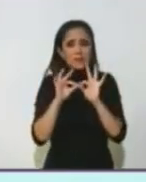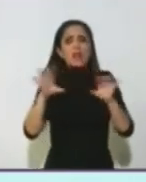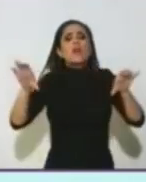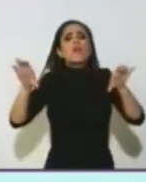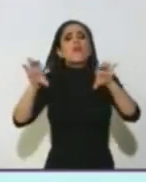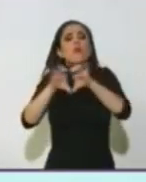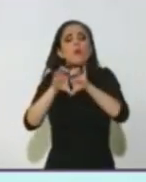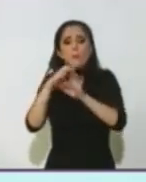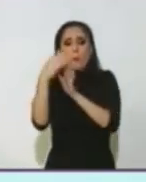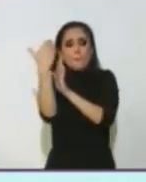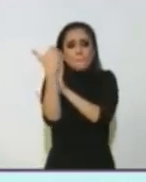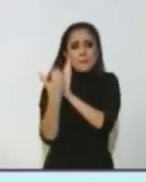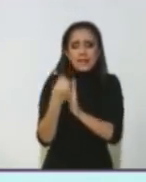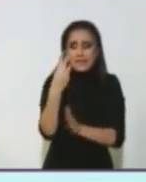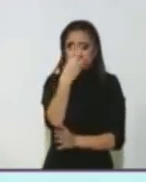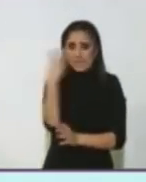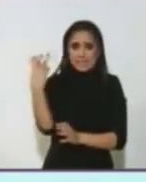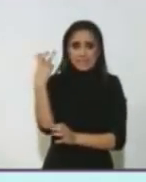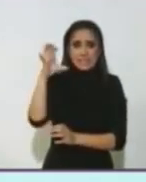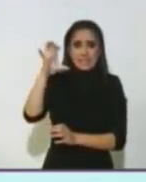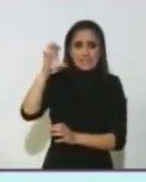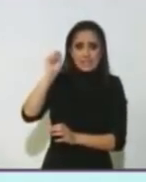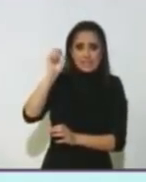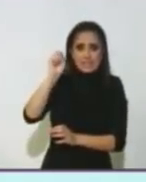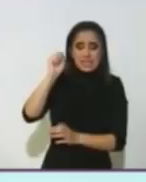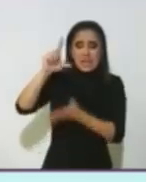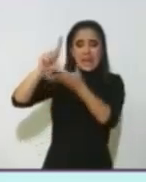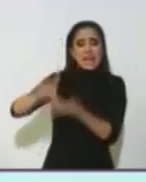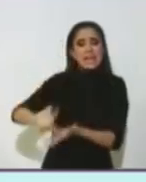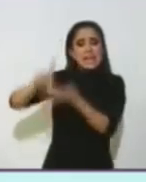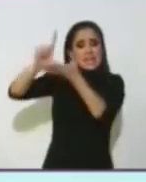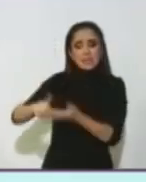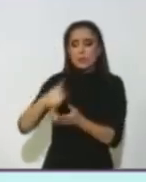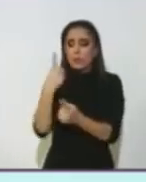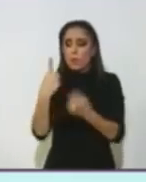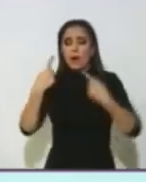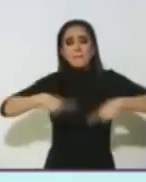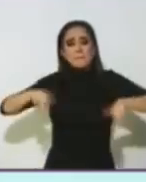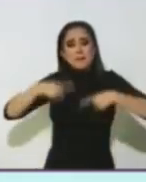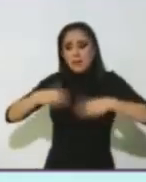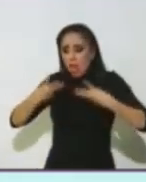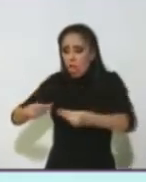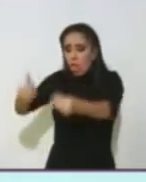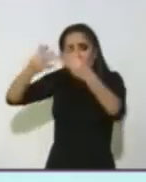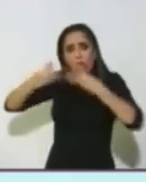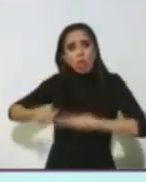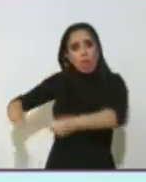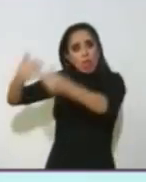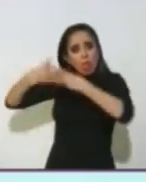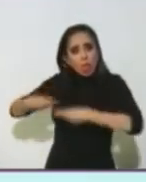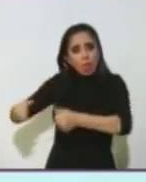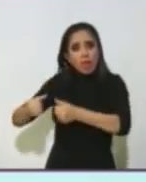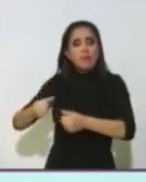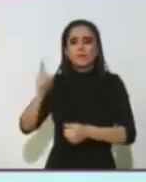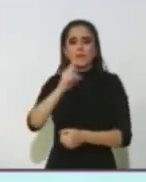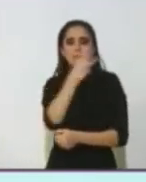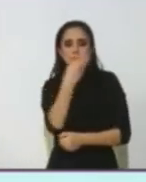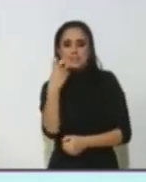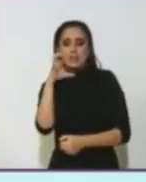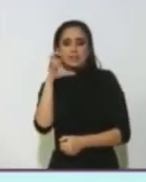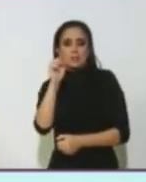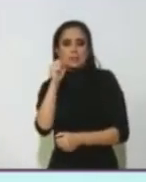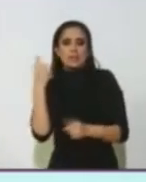el consumo de 360 litros por persona a 160 como ordena la